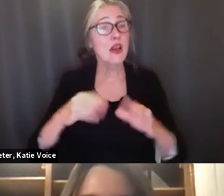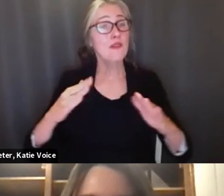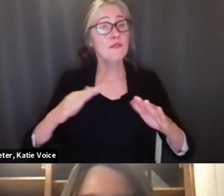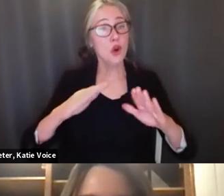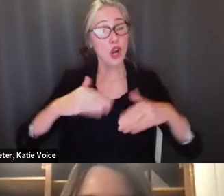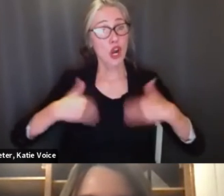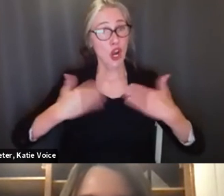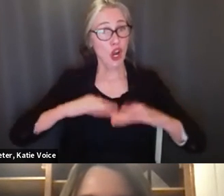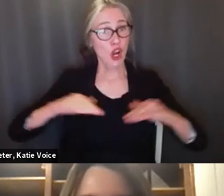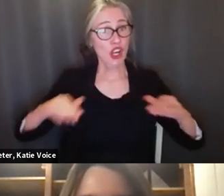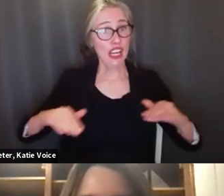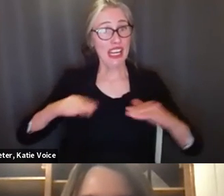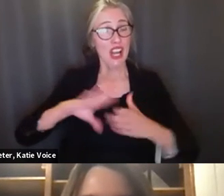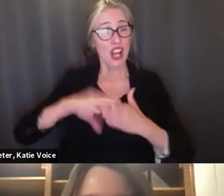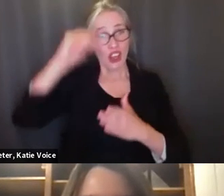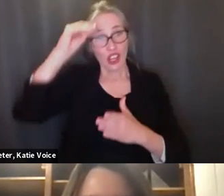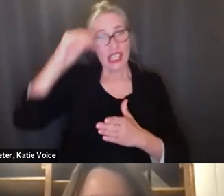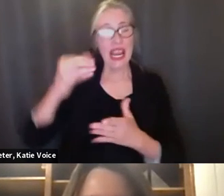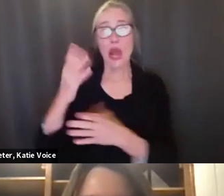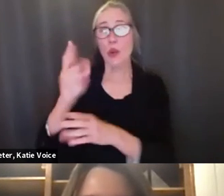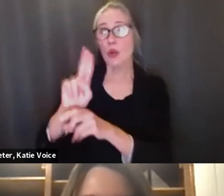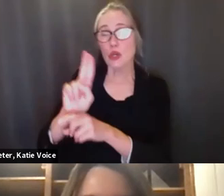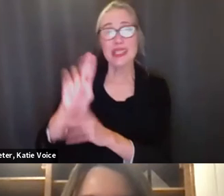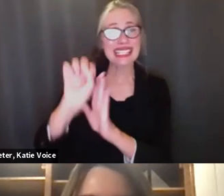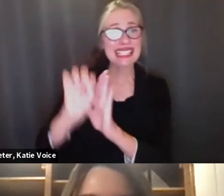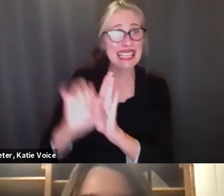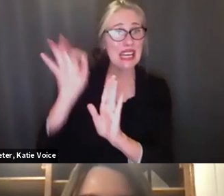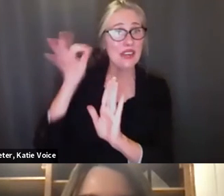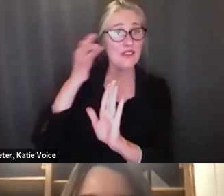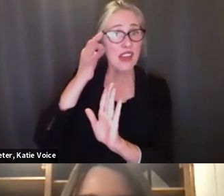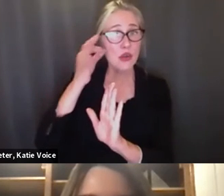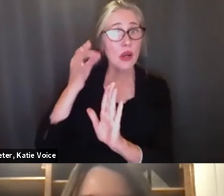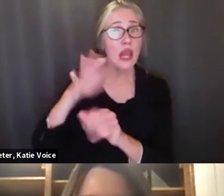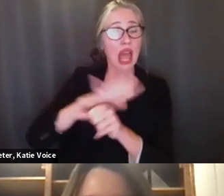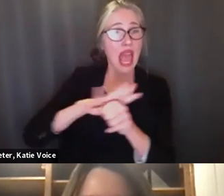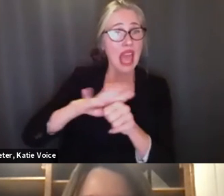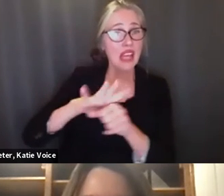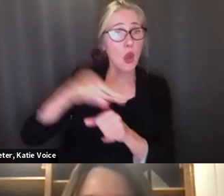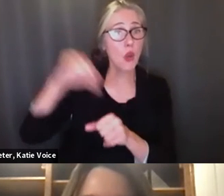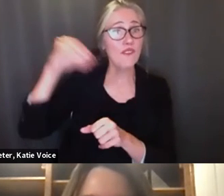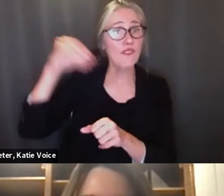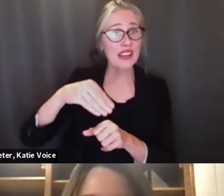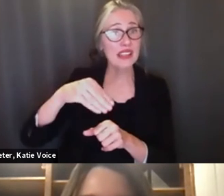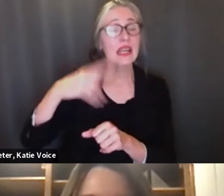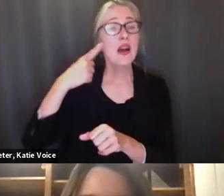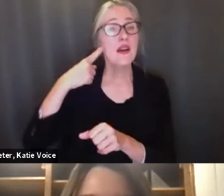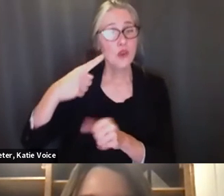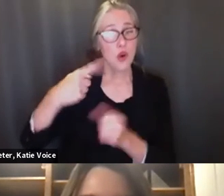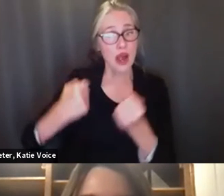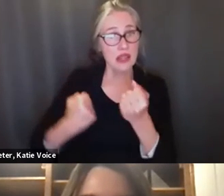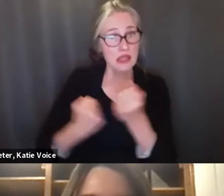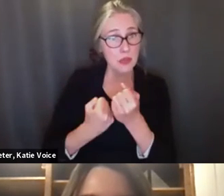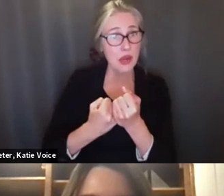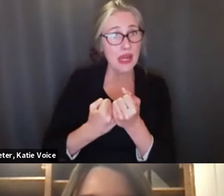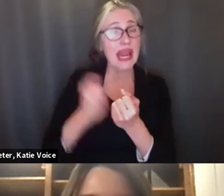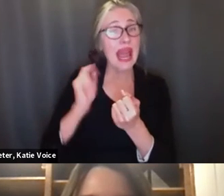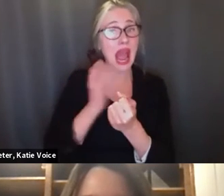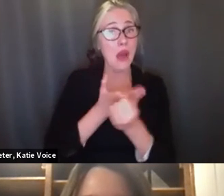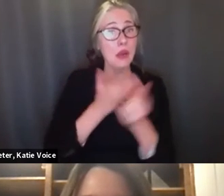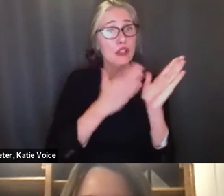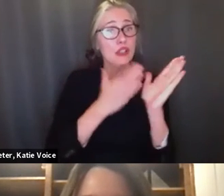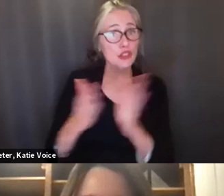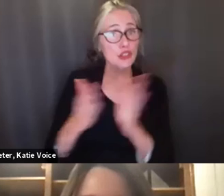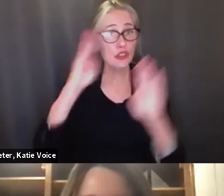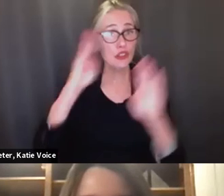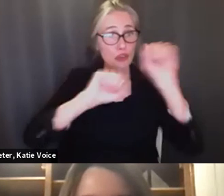tenemos anticipado recibir fondos federales, estatales y locales, y